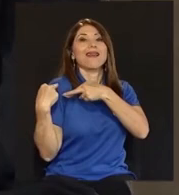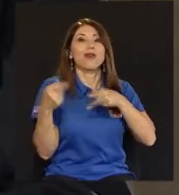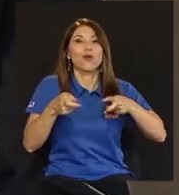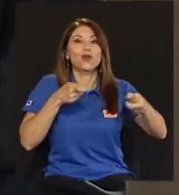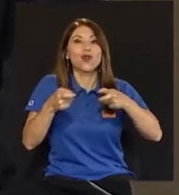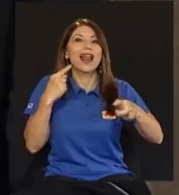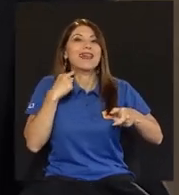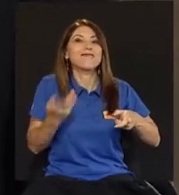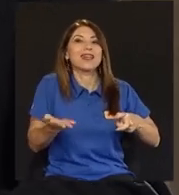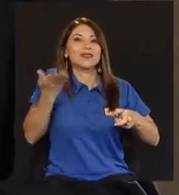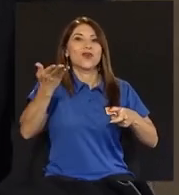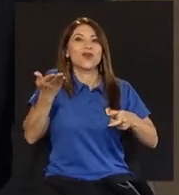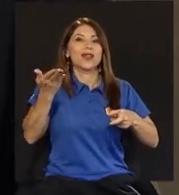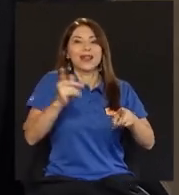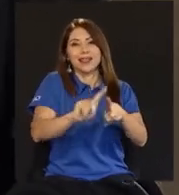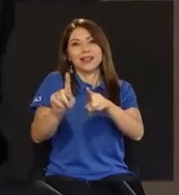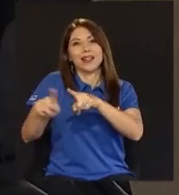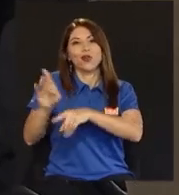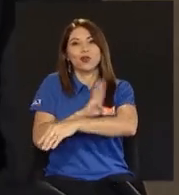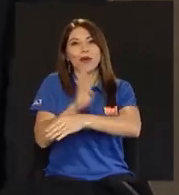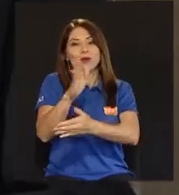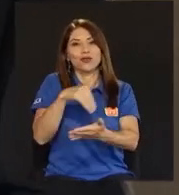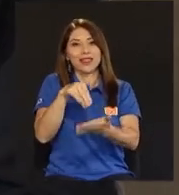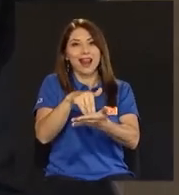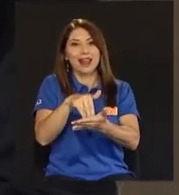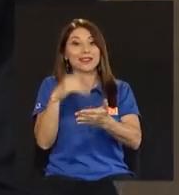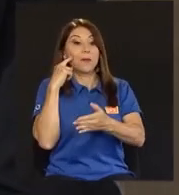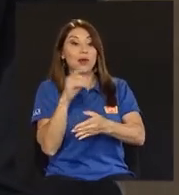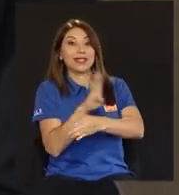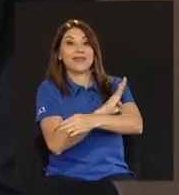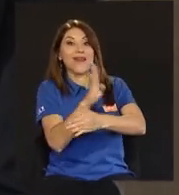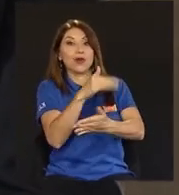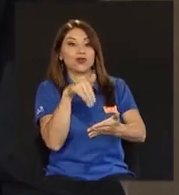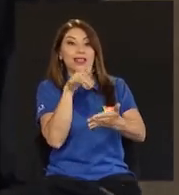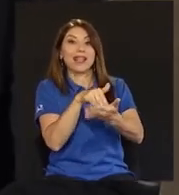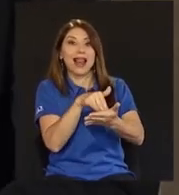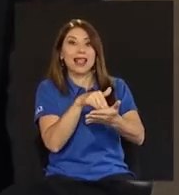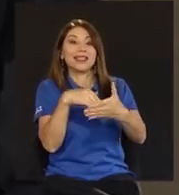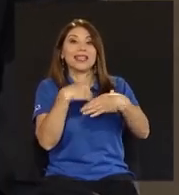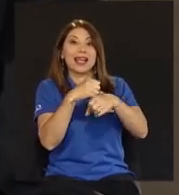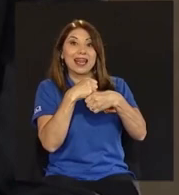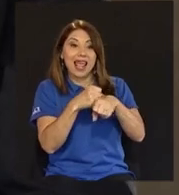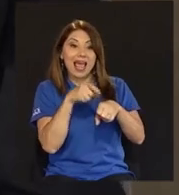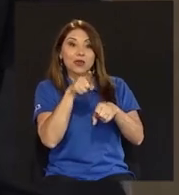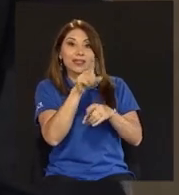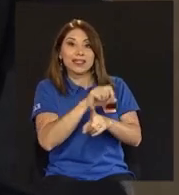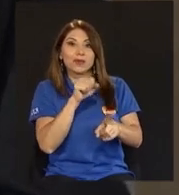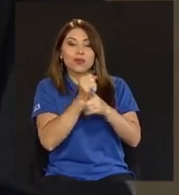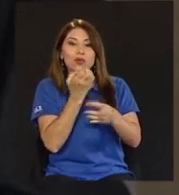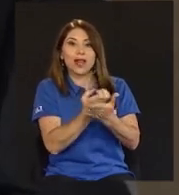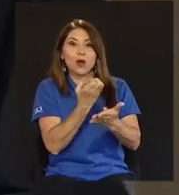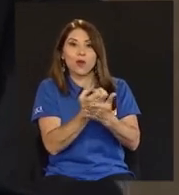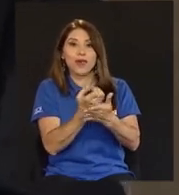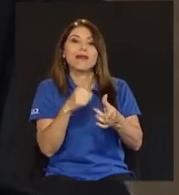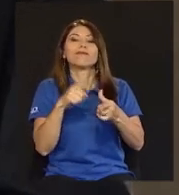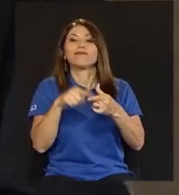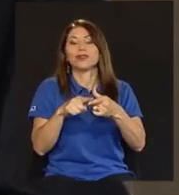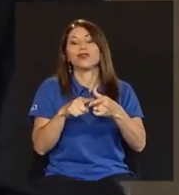bancos centrales. Si es el que está creando o destruyendo dinero en la economía, entonces se le da al Banco Central